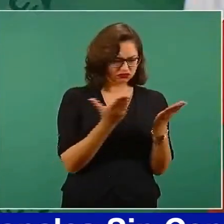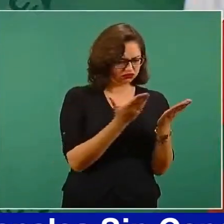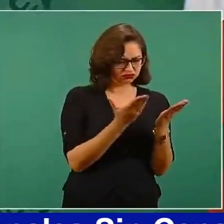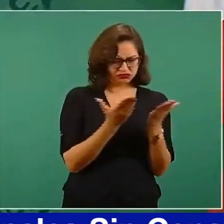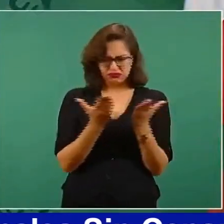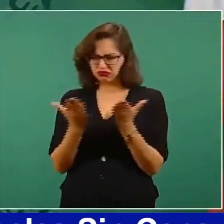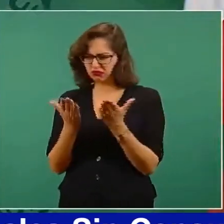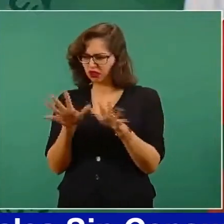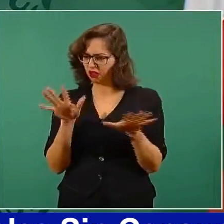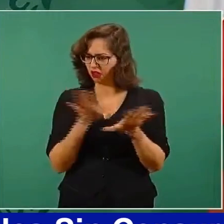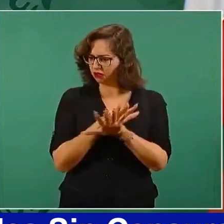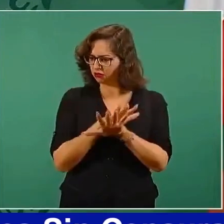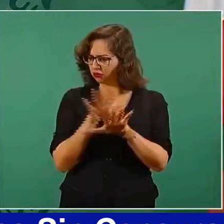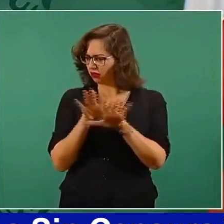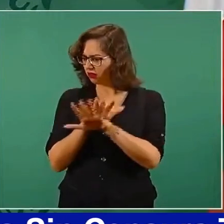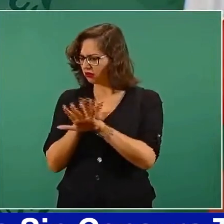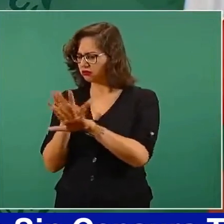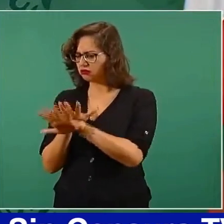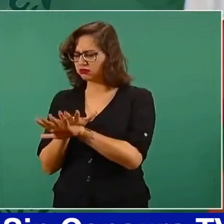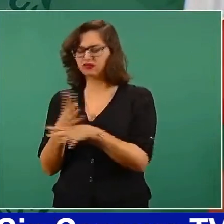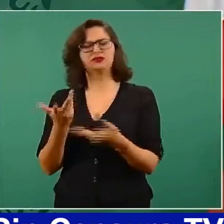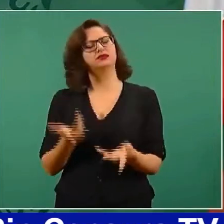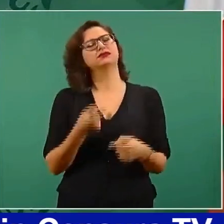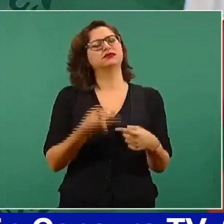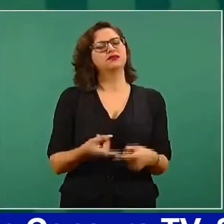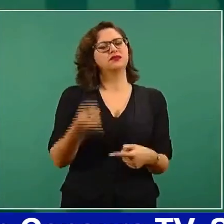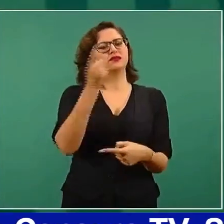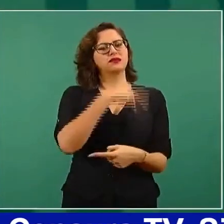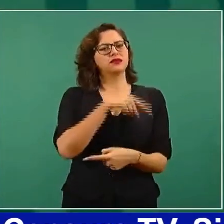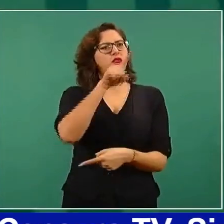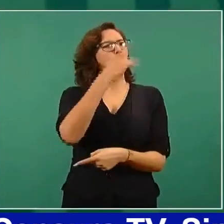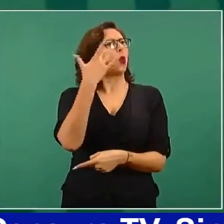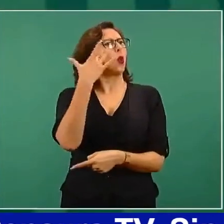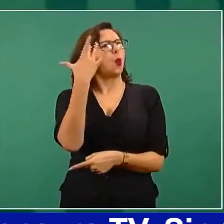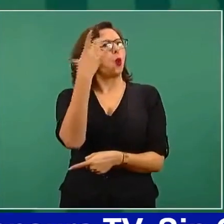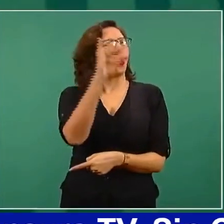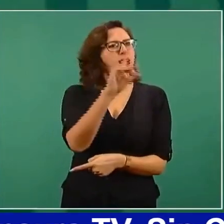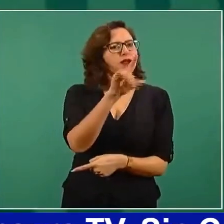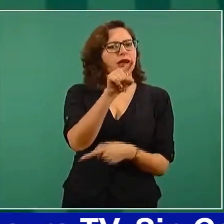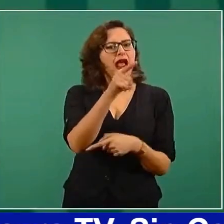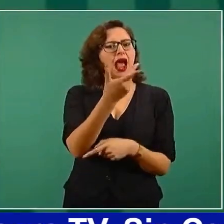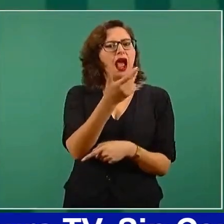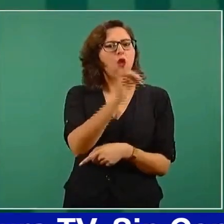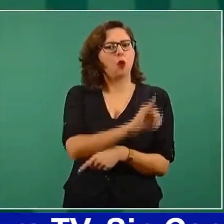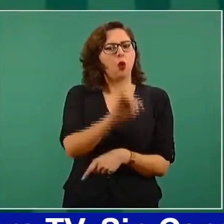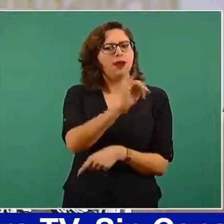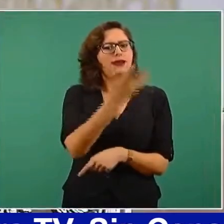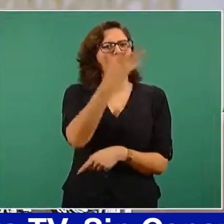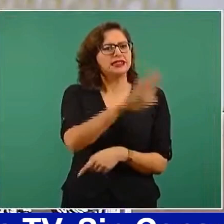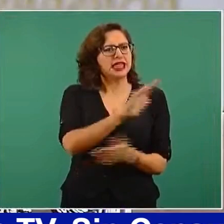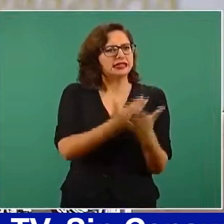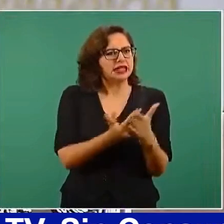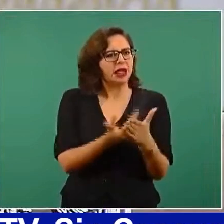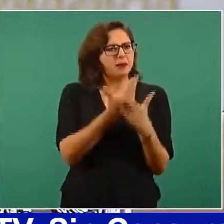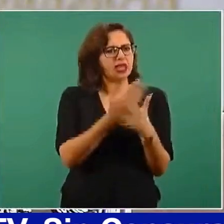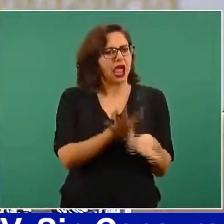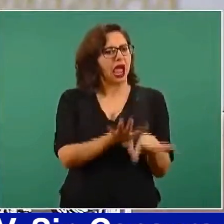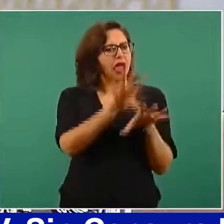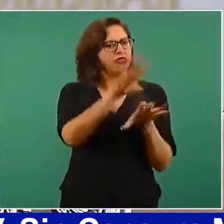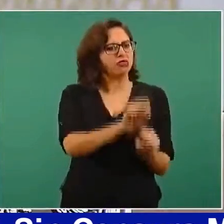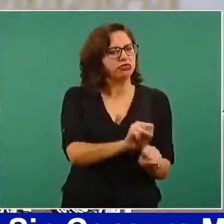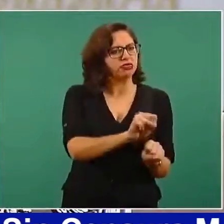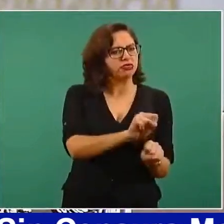antes, a las 10 de la mañana, en la México-Cuernavaca, ¿cómo era posible que después tuvieran al